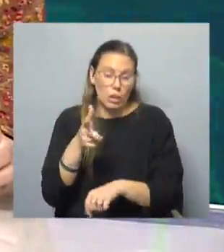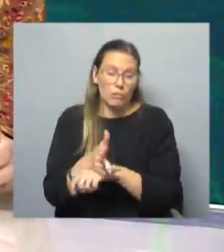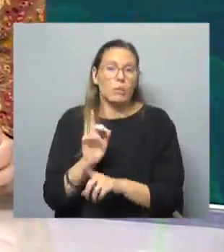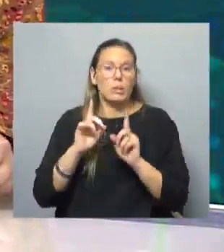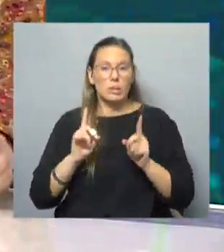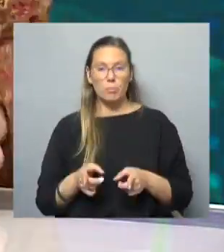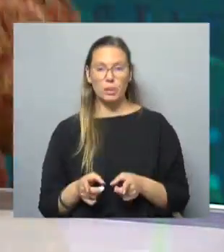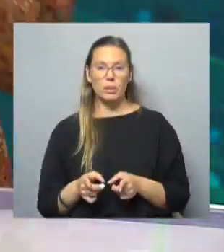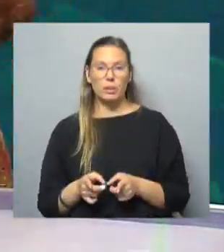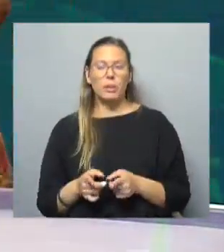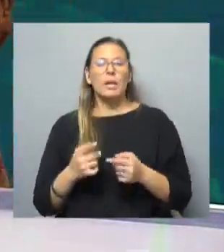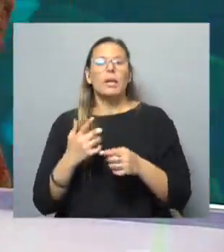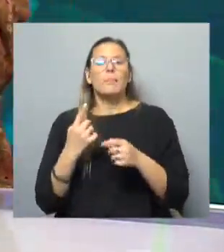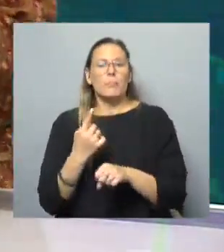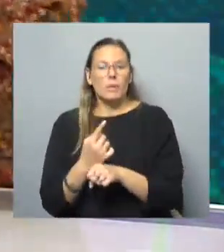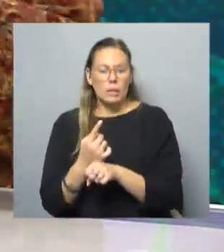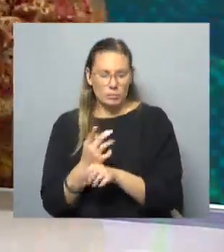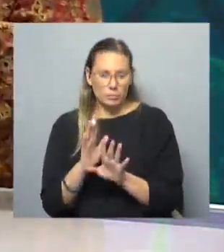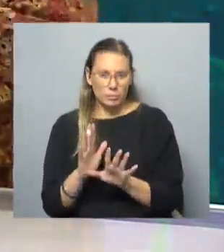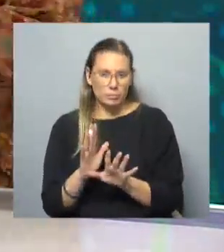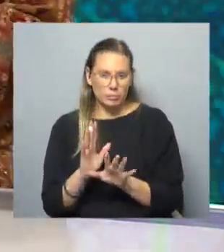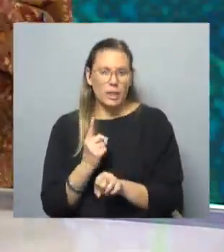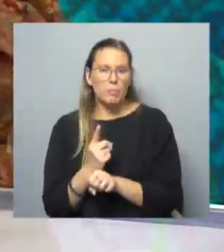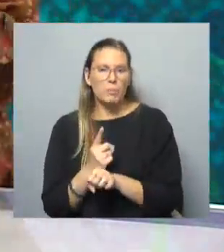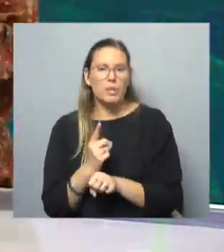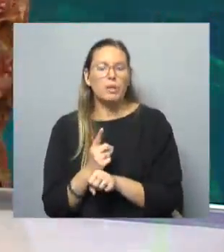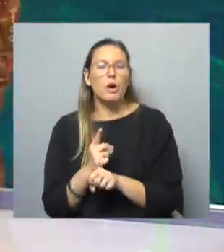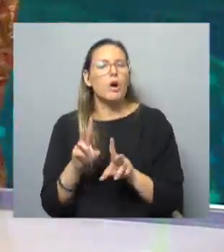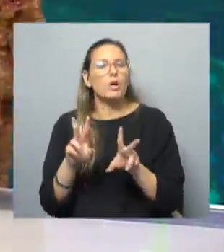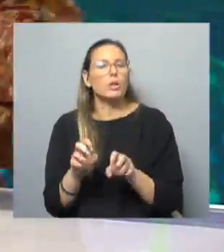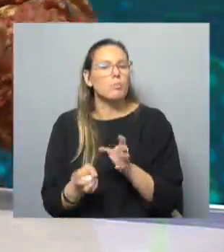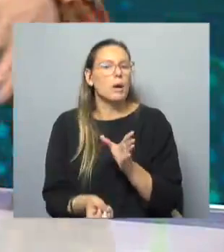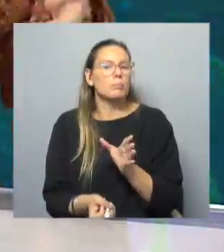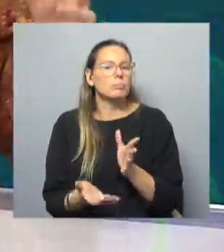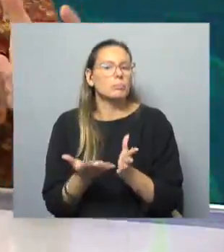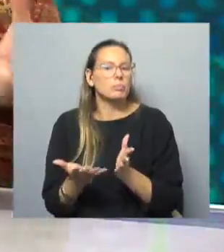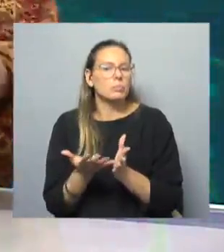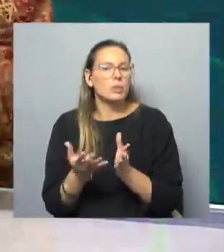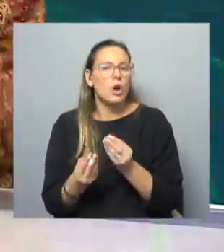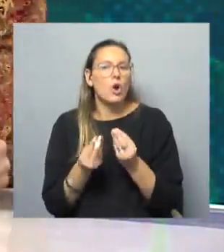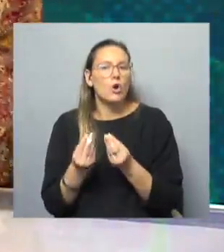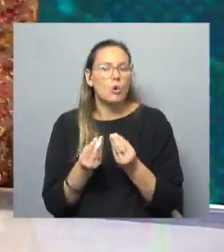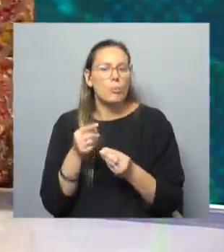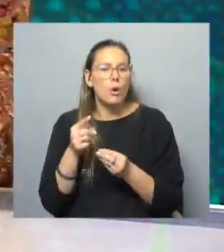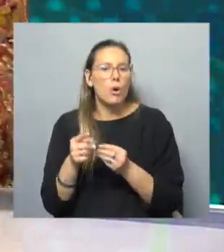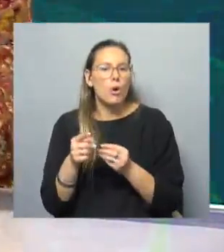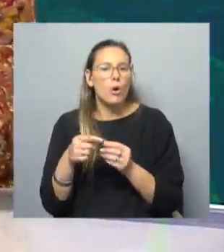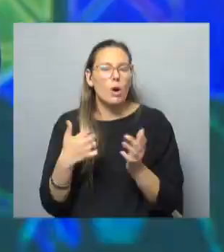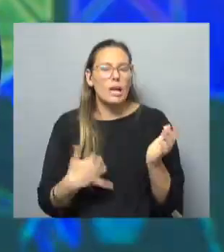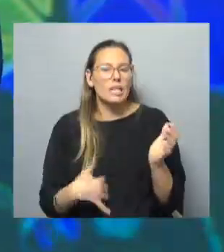Sí. Bueno, primero vayamos a la raíz del asunto. ¿Cómo definirías Guitarra